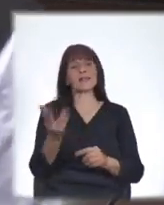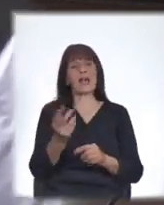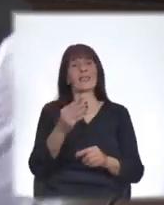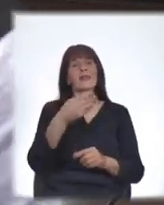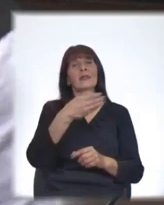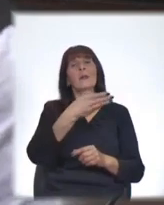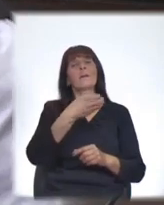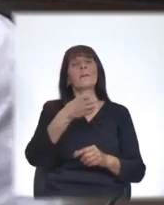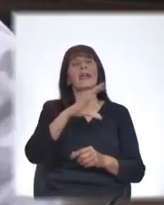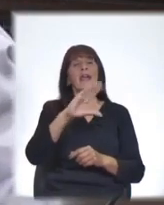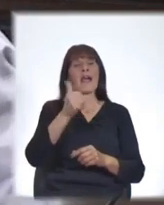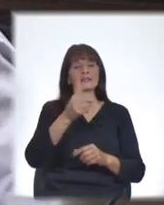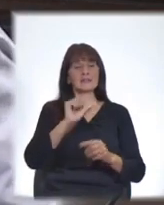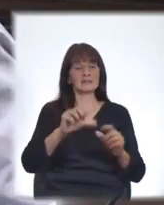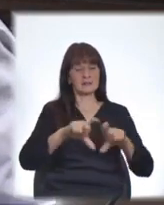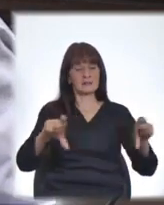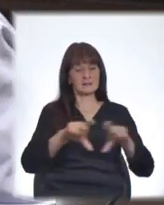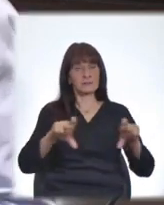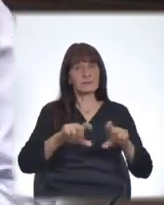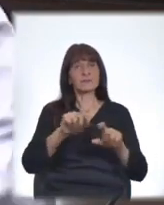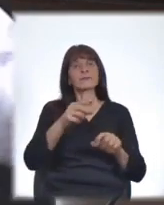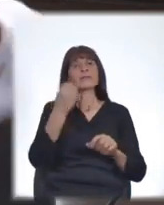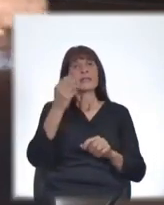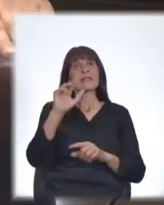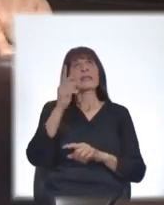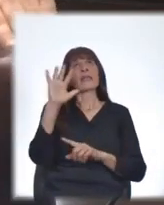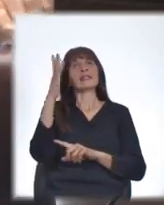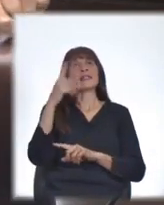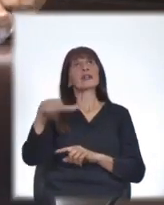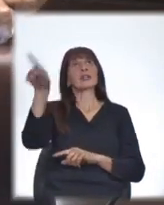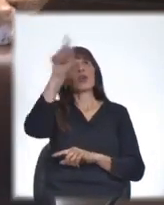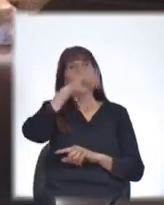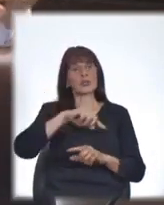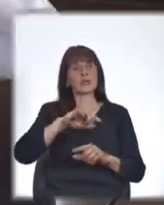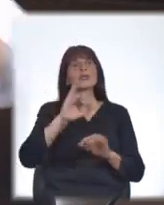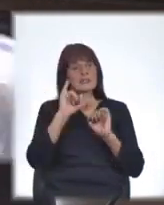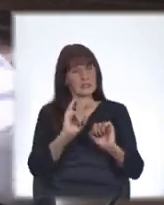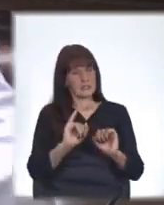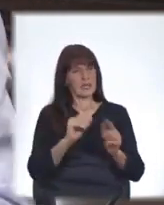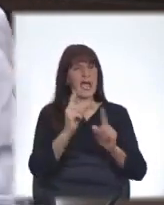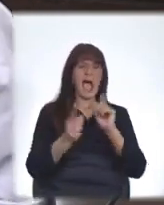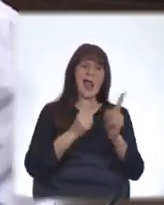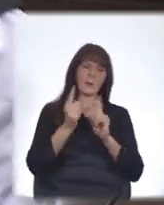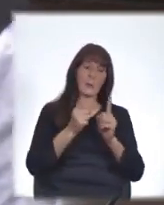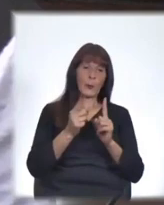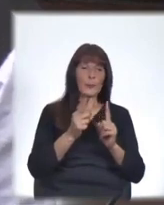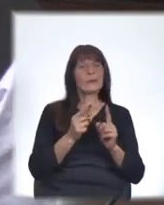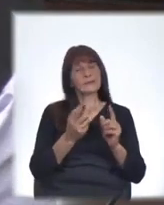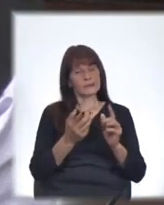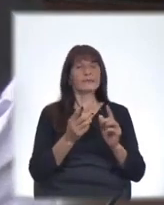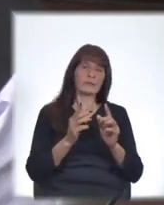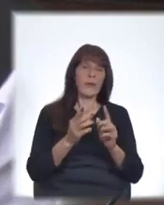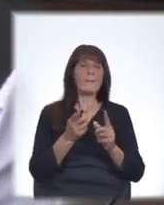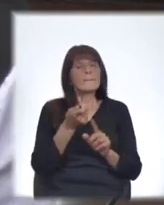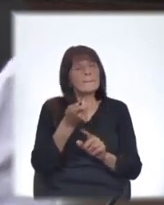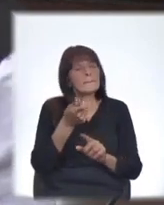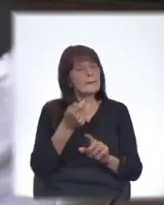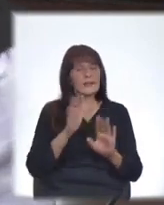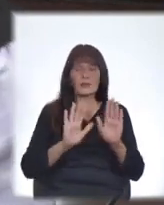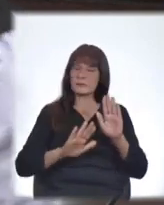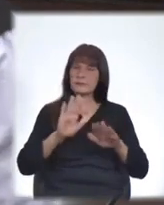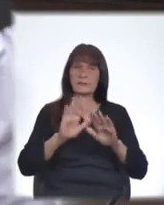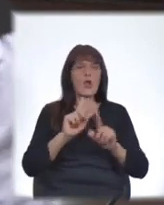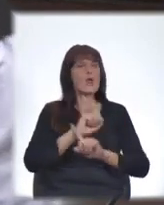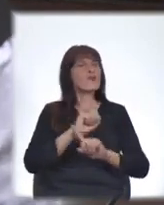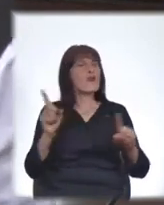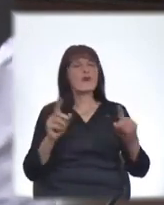tenía prevista ni sostener las carreras en el interior del país. Claro que se consideraron algunos recursos, muy escasos por cierto, pero no se acercan